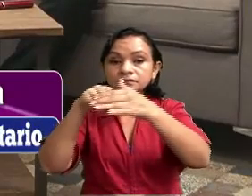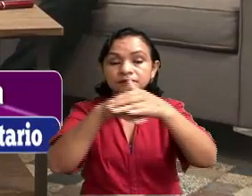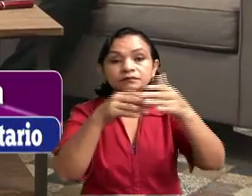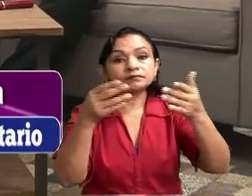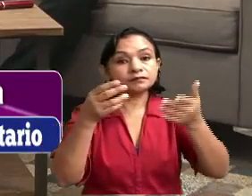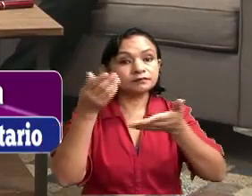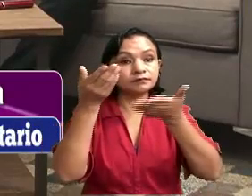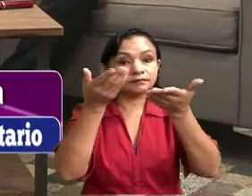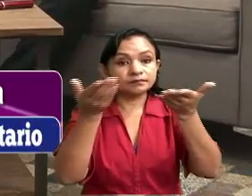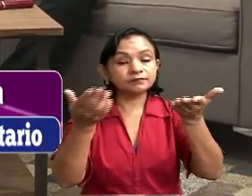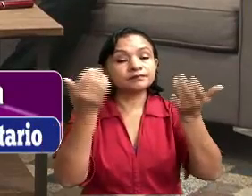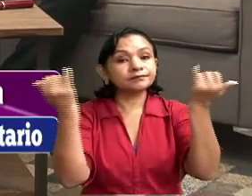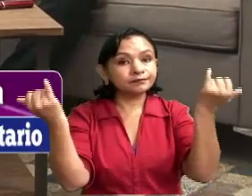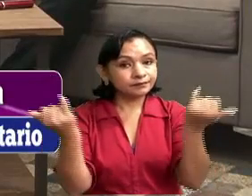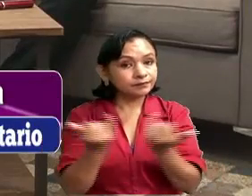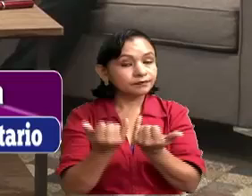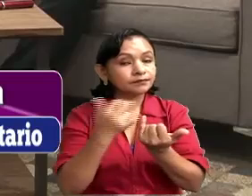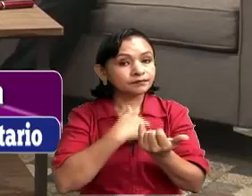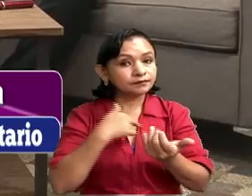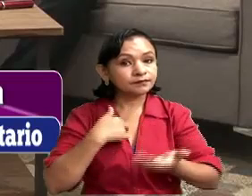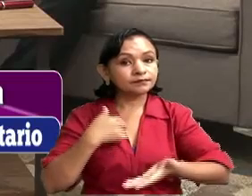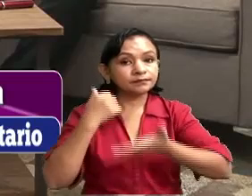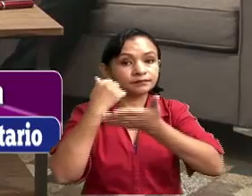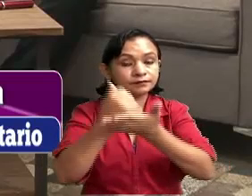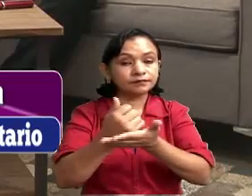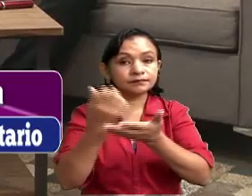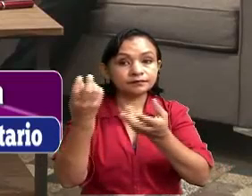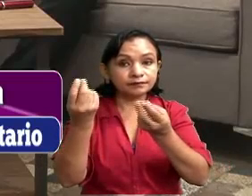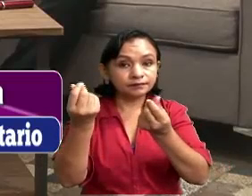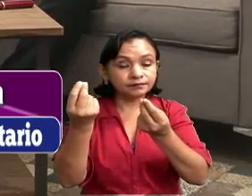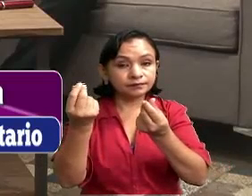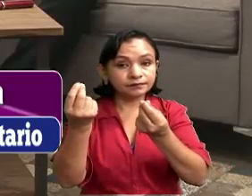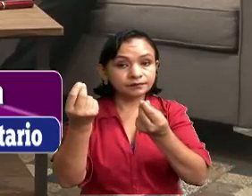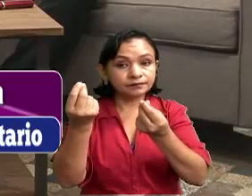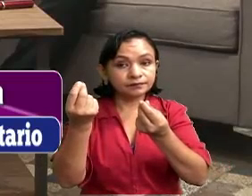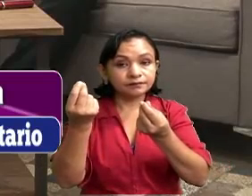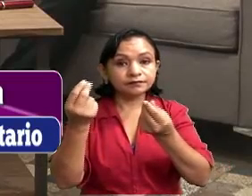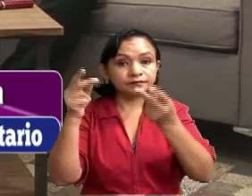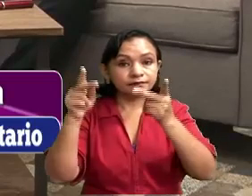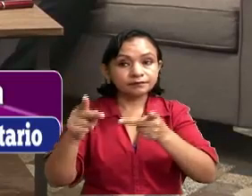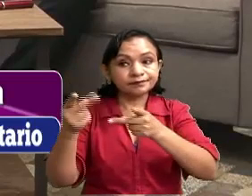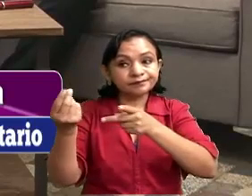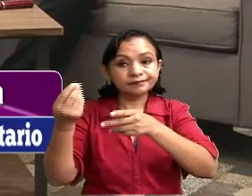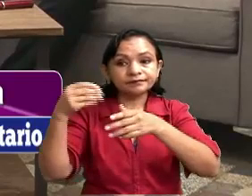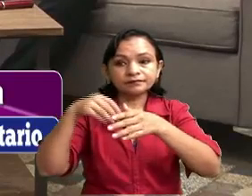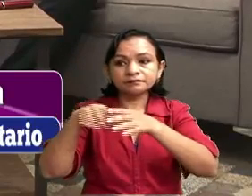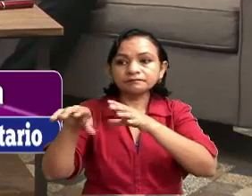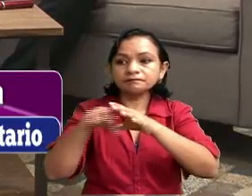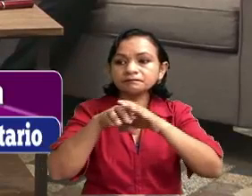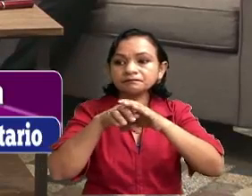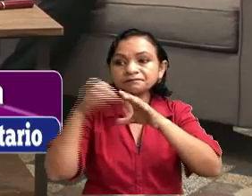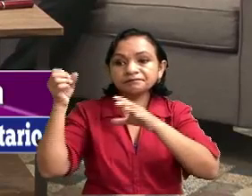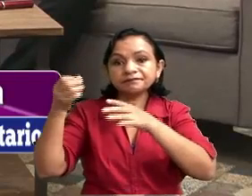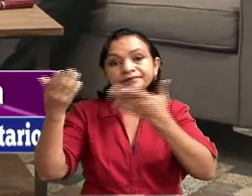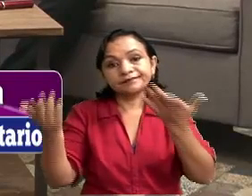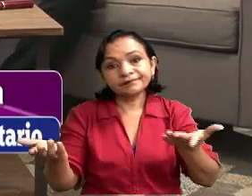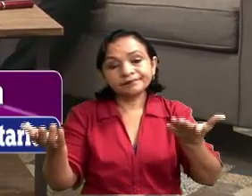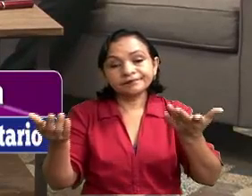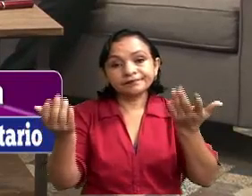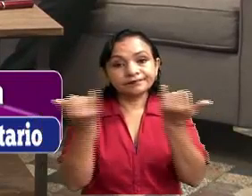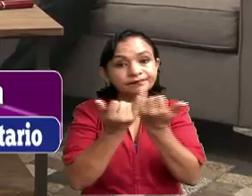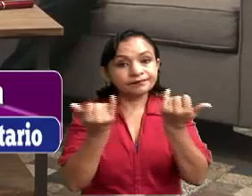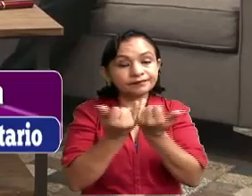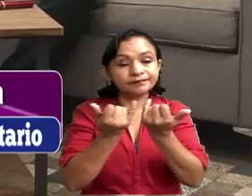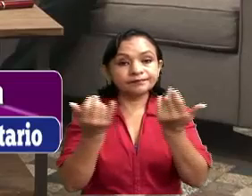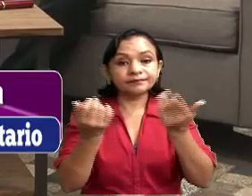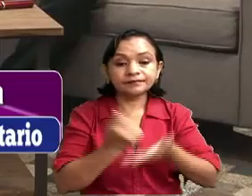inversión también sirven para recuperar estos recursos financieros que los ahorrantes sacaban de los bancos, pero también